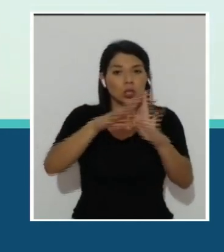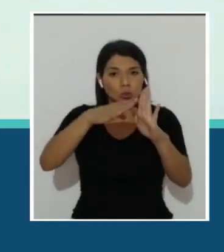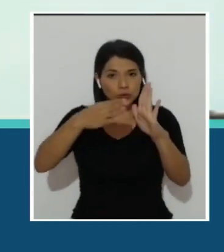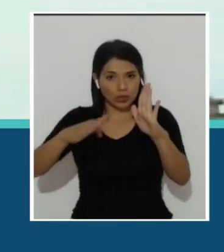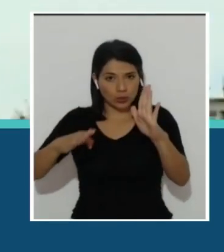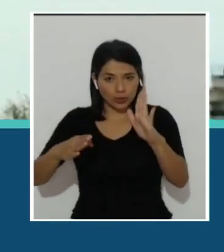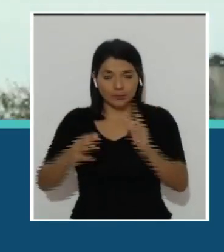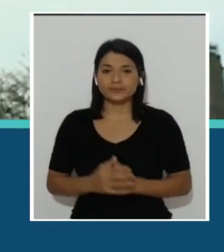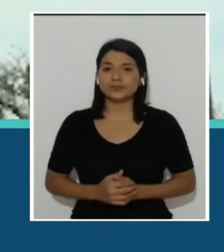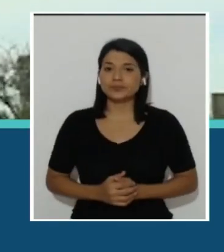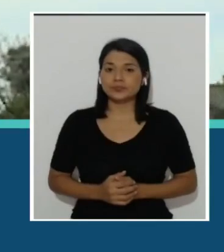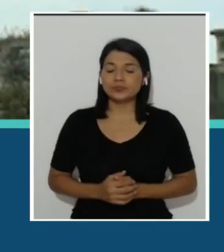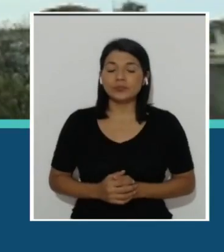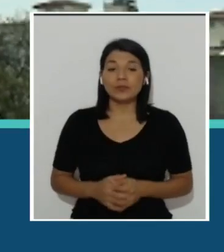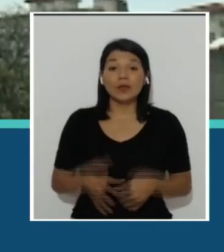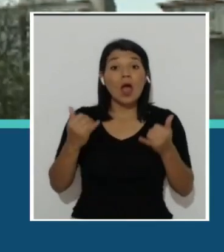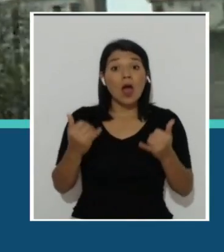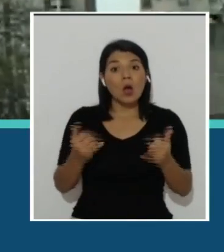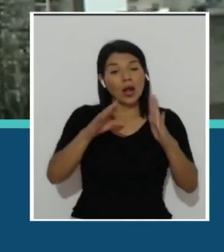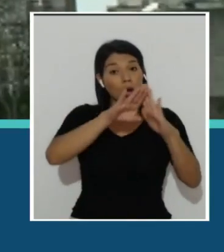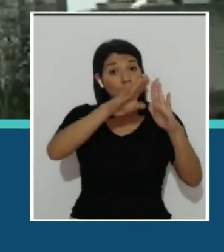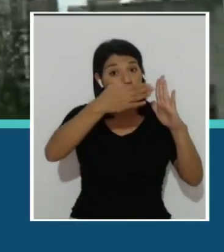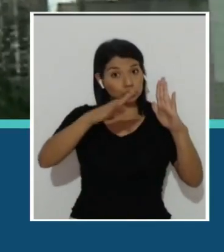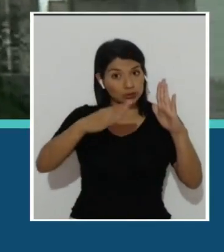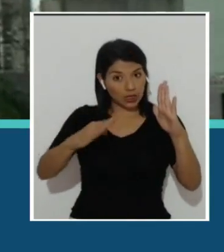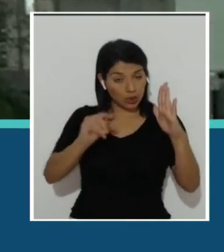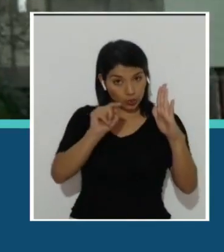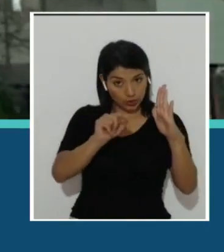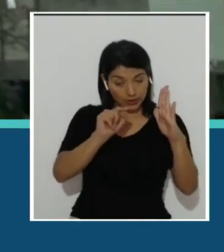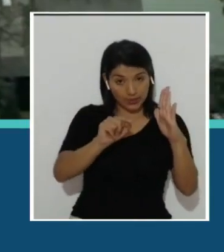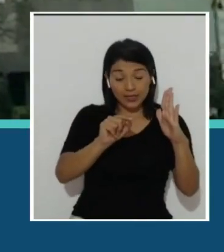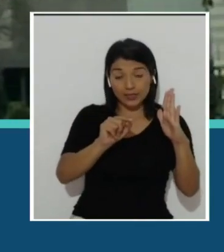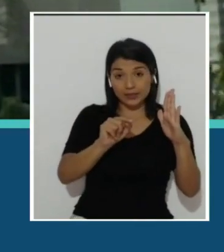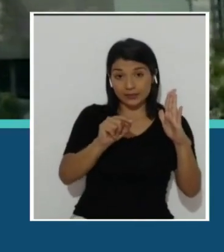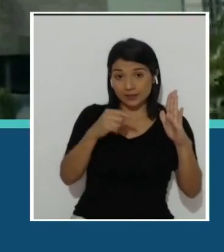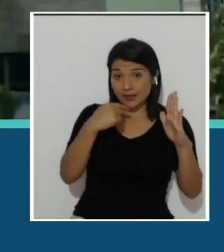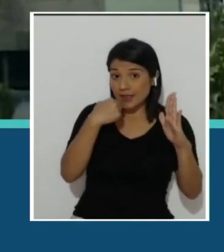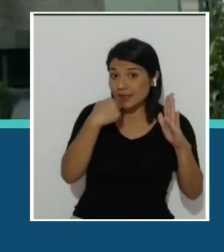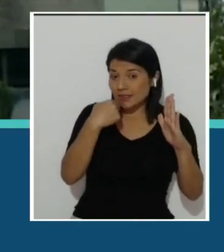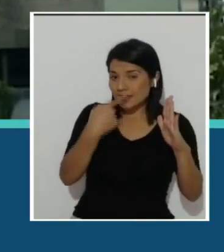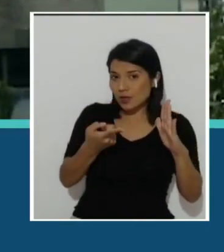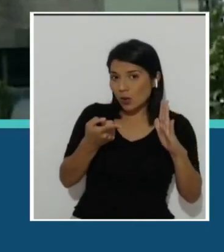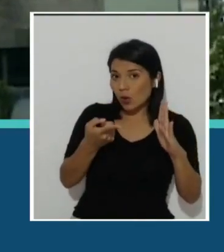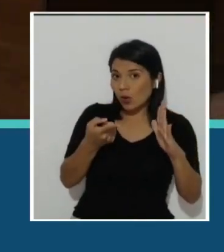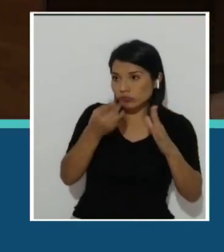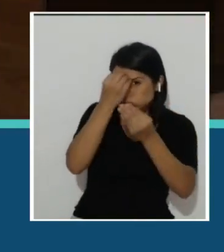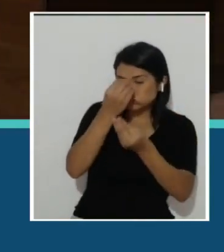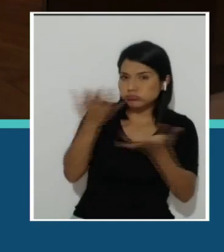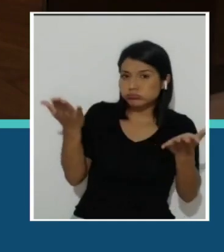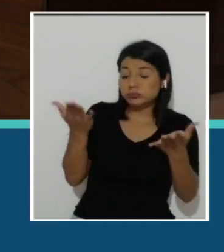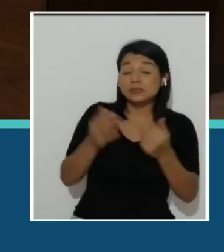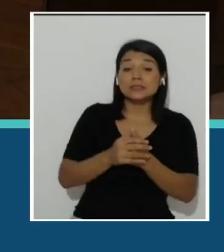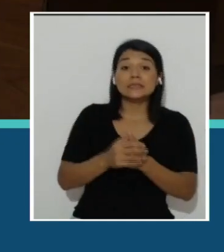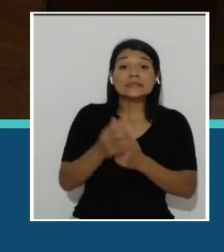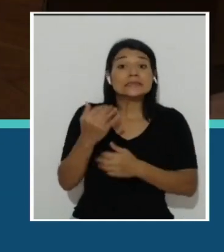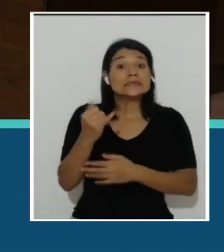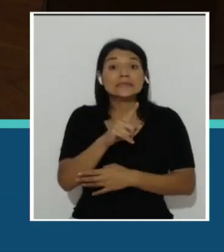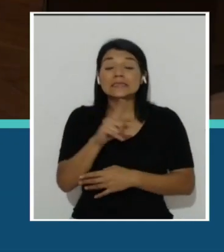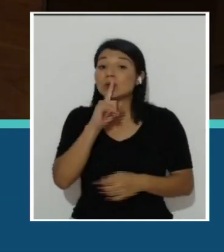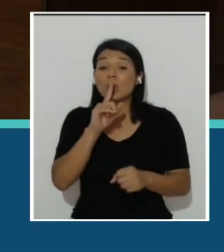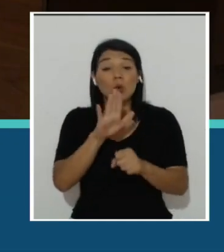a lo que la Contraloría General de la República hizo en su comunicado, el incumplimiento de la regla